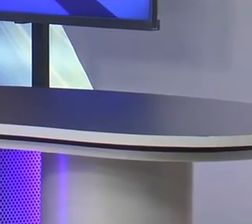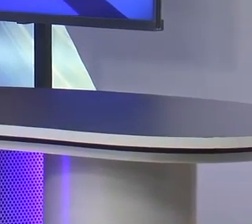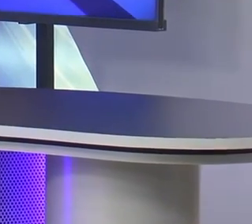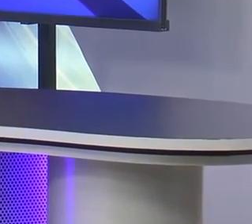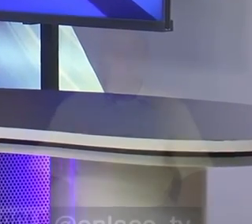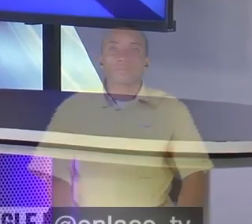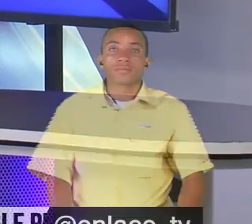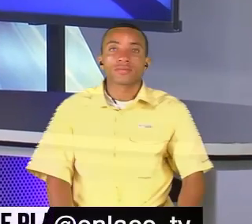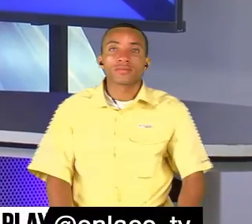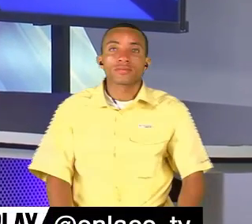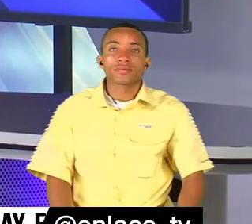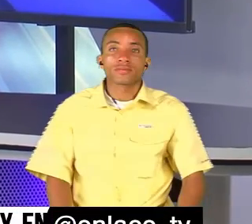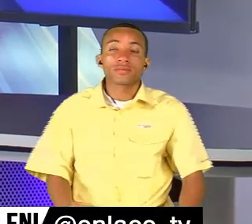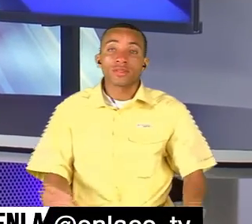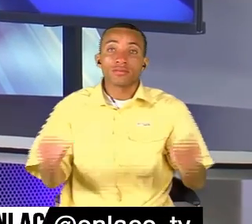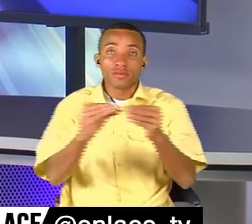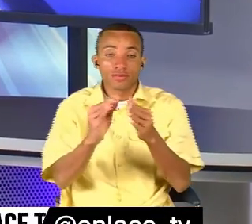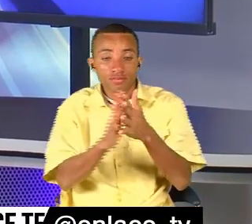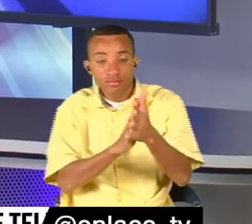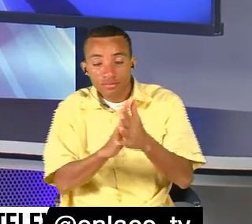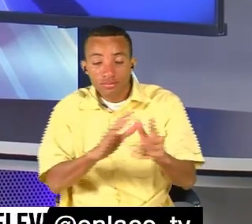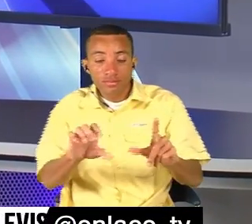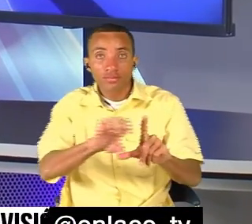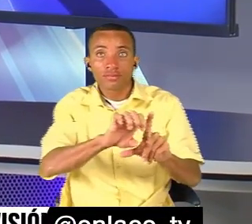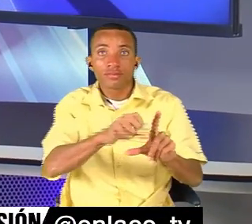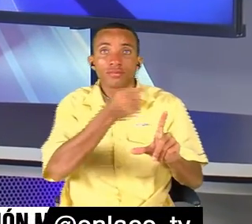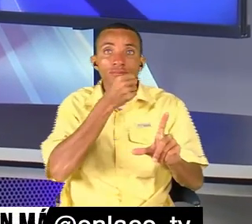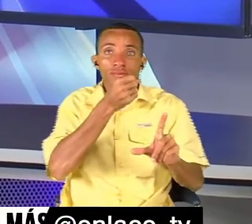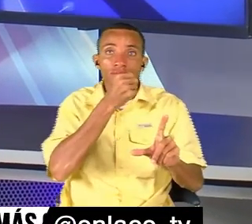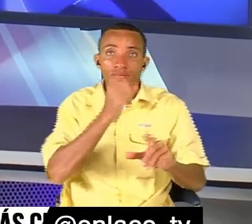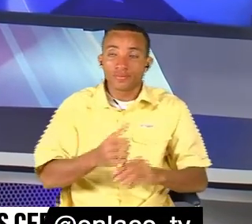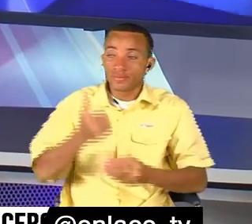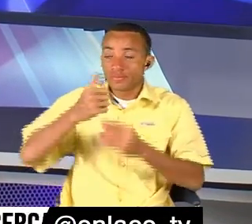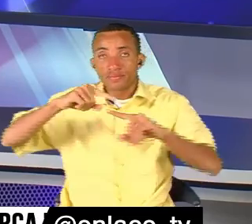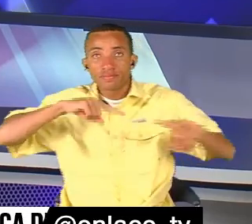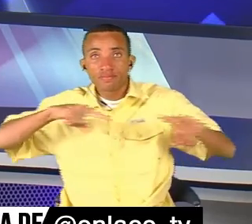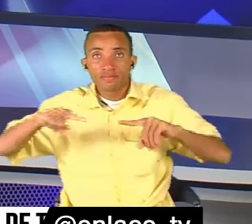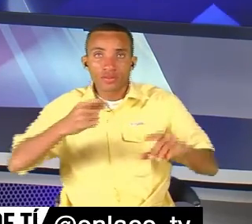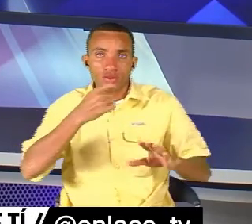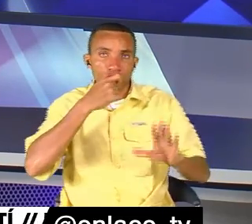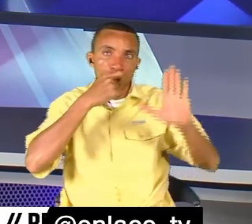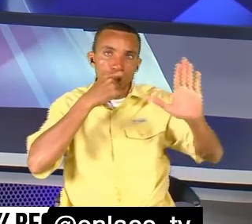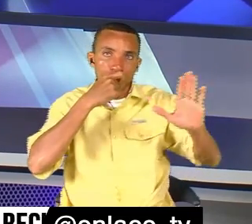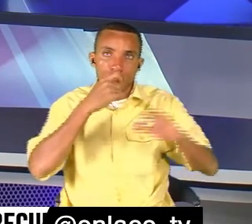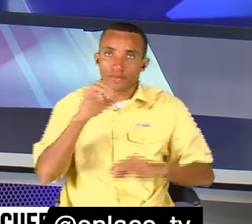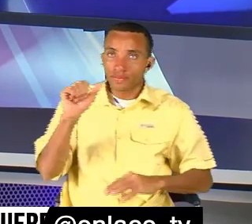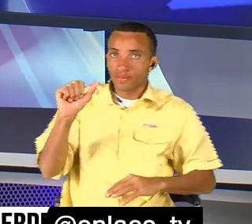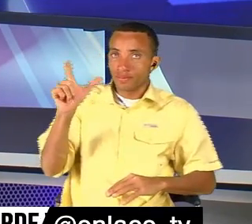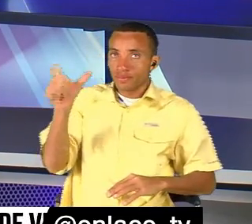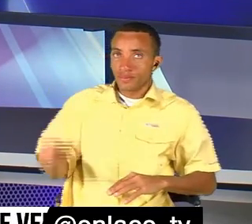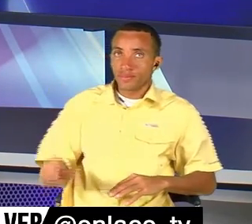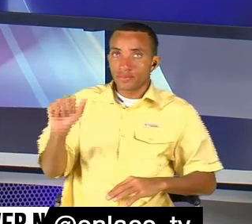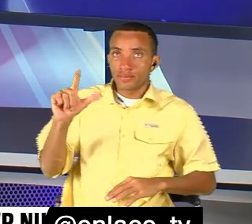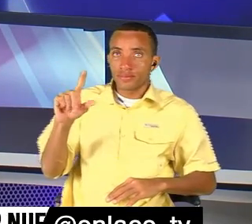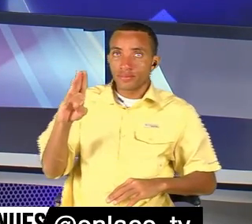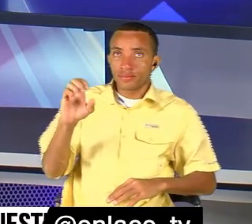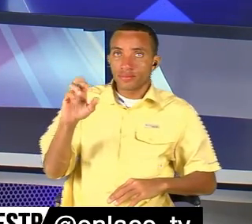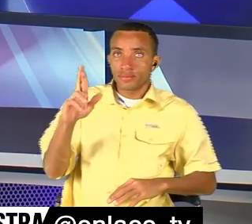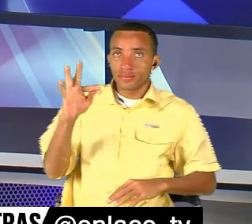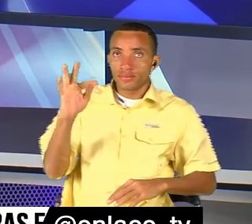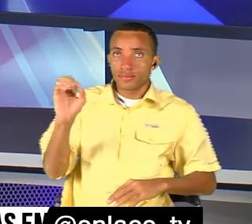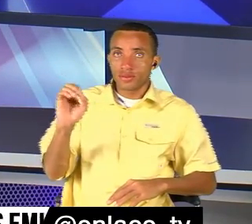Continuamos con más información en el Enlace Noticias. Director de Tránsito y Transporte de Barranca Bermeja, Alberto Cotes, denunció que uno de sus agentes